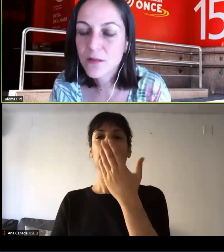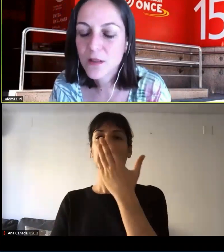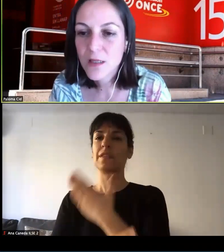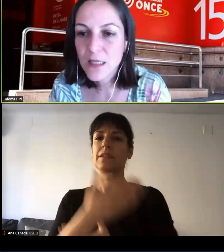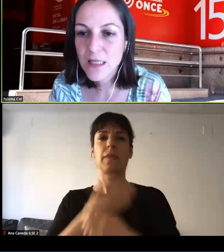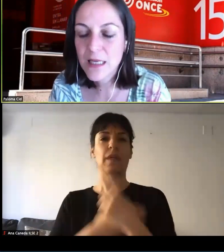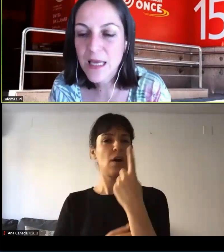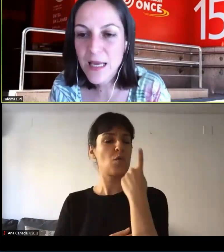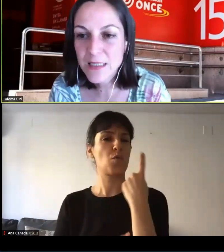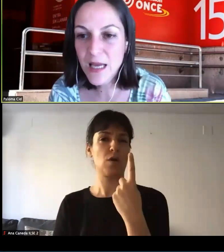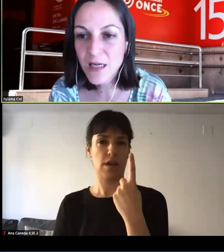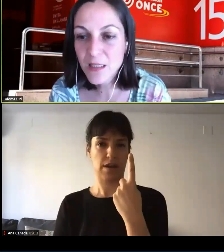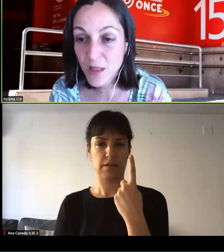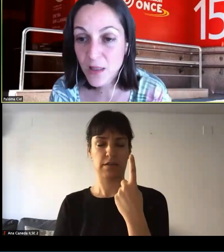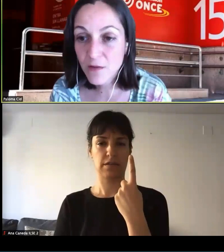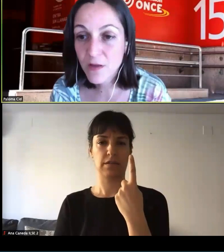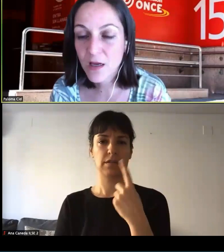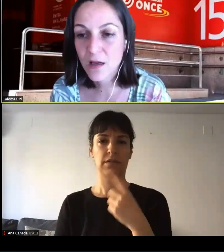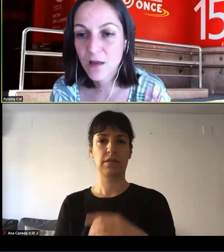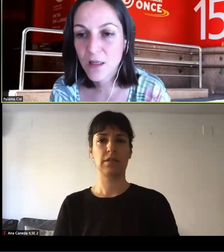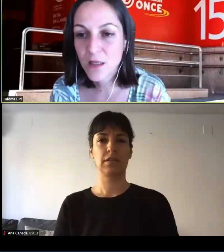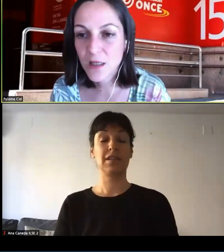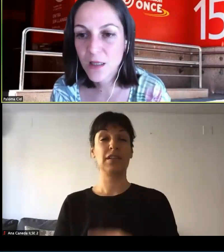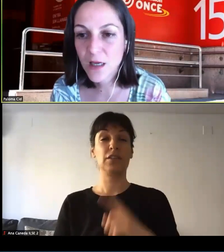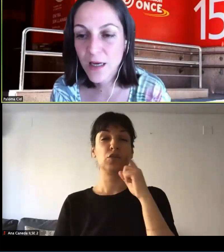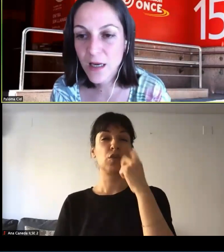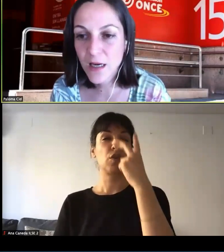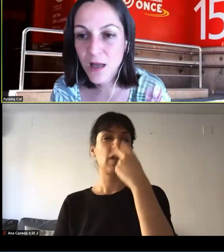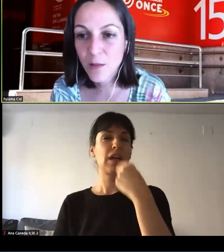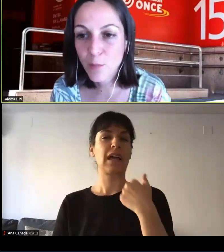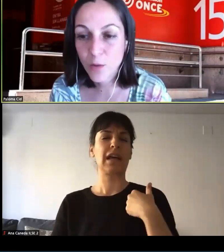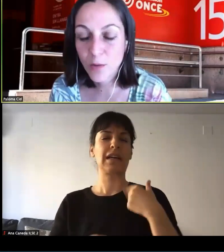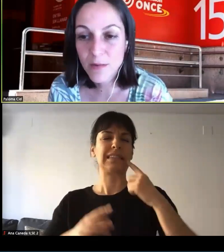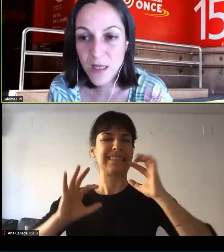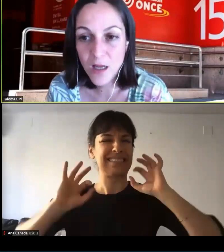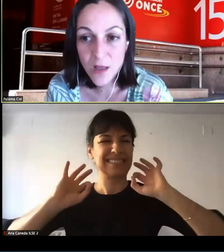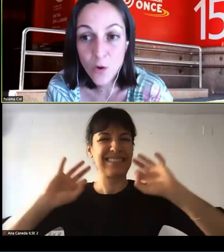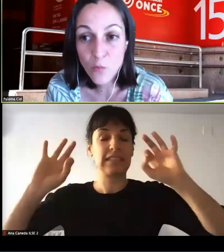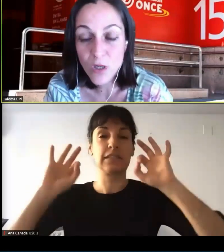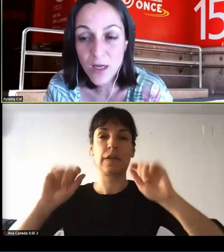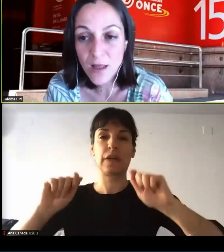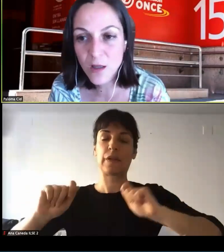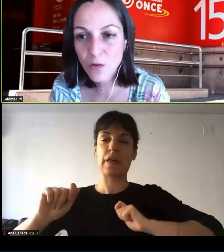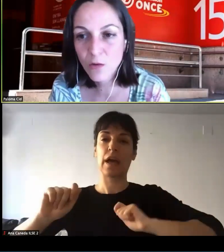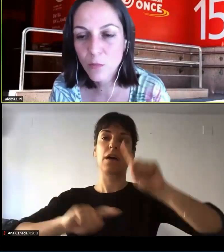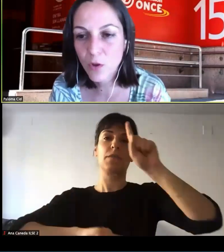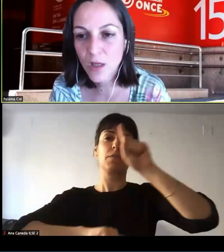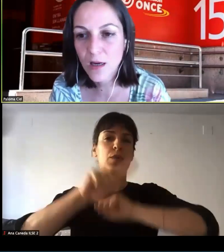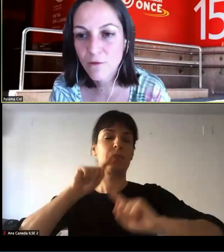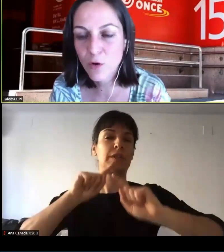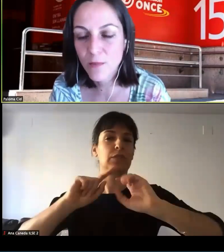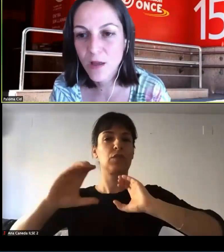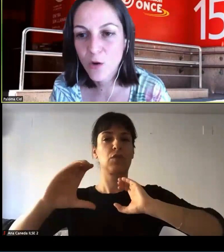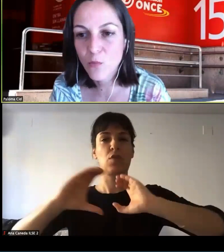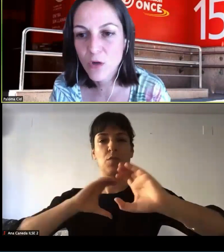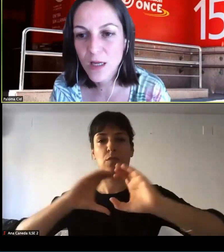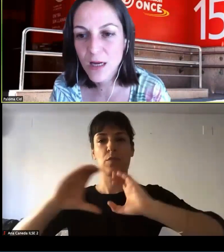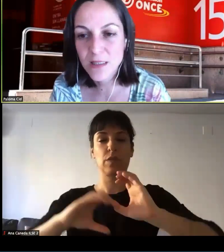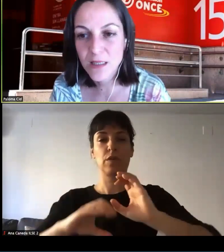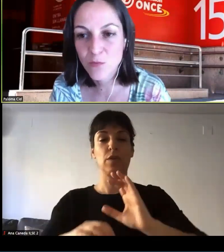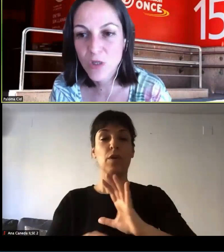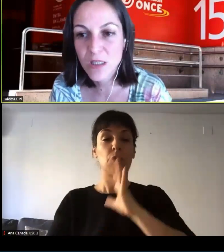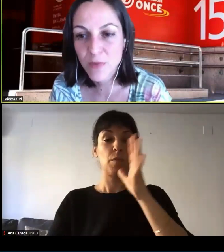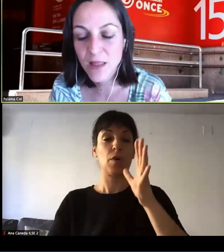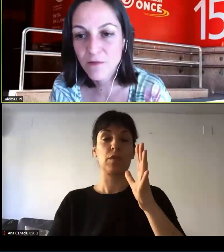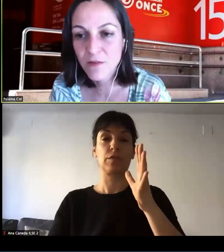misma y que es tan específica y genera problemas de comunicación, porque la forma de